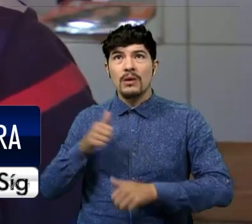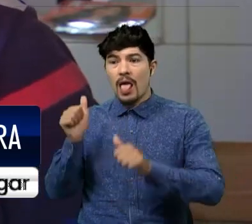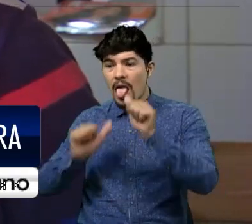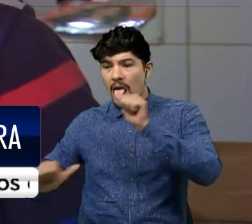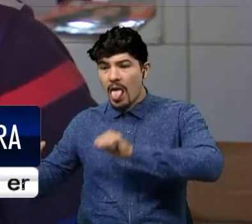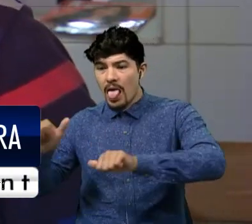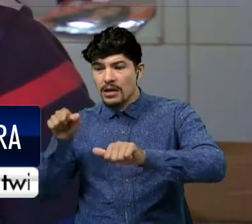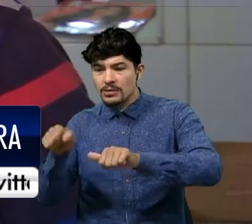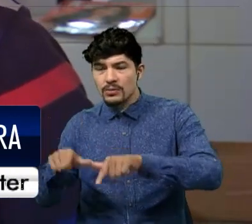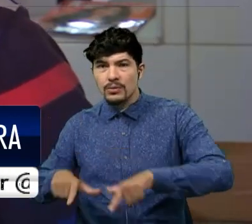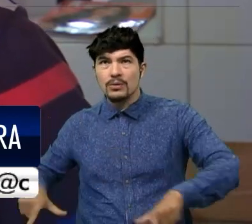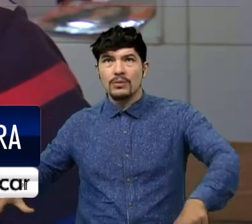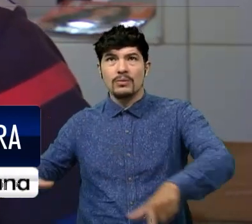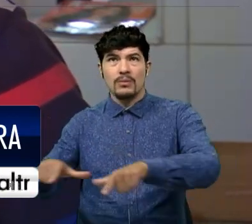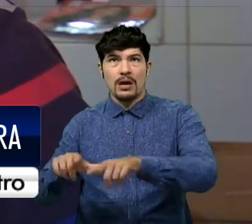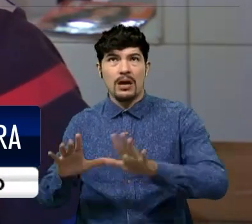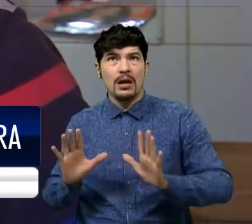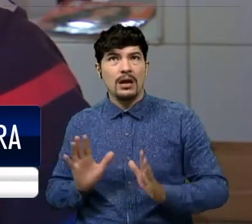lugar y